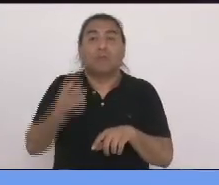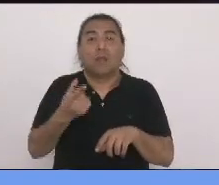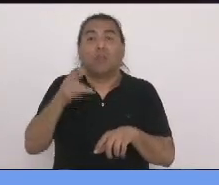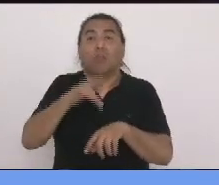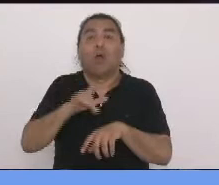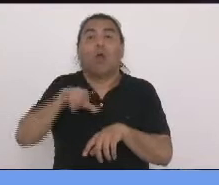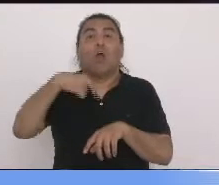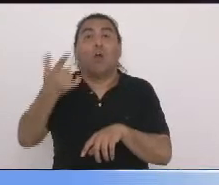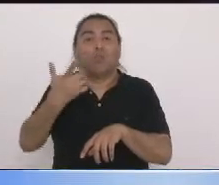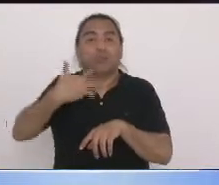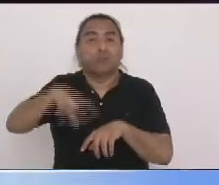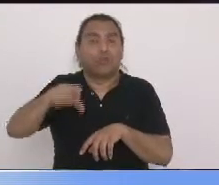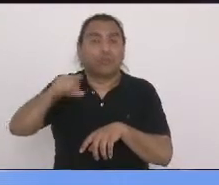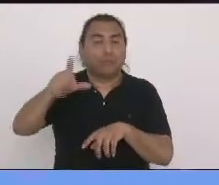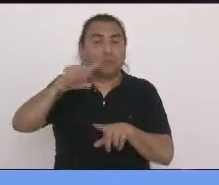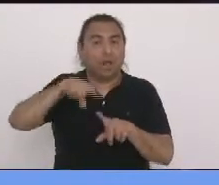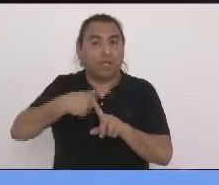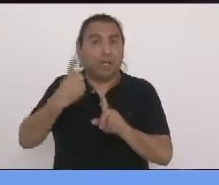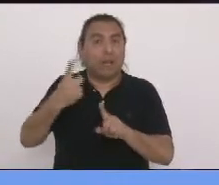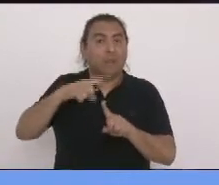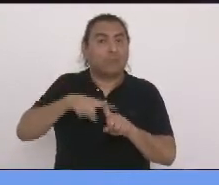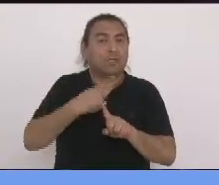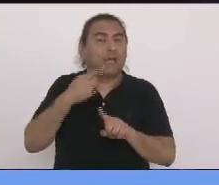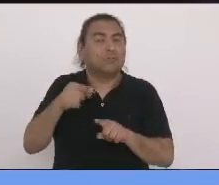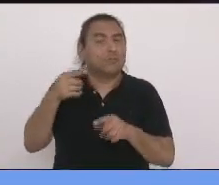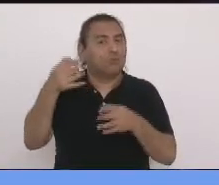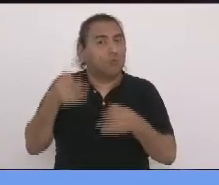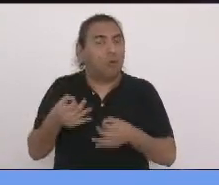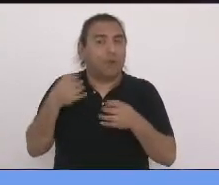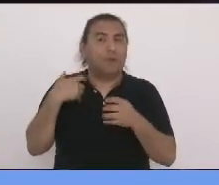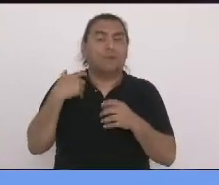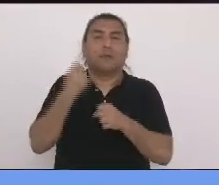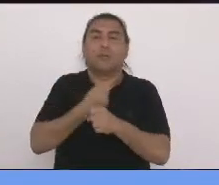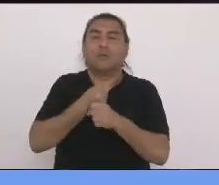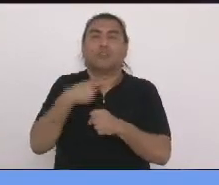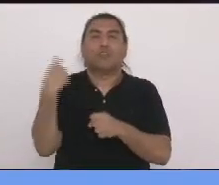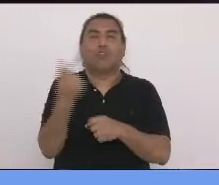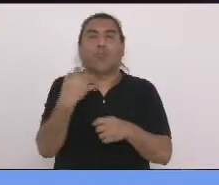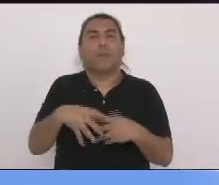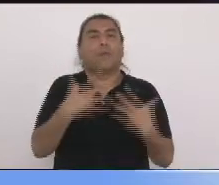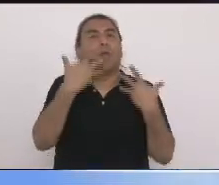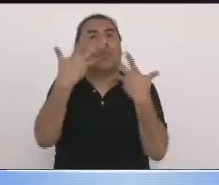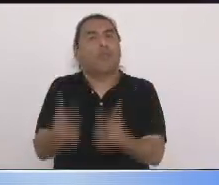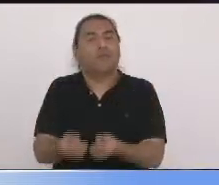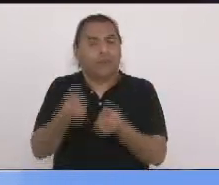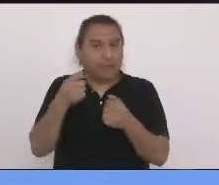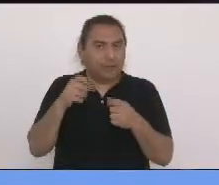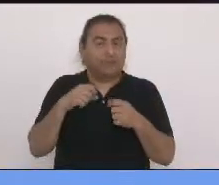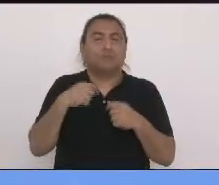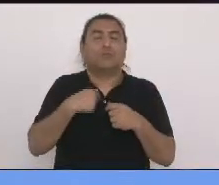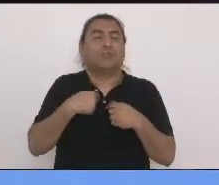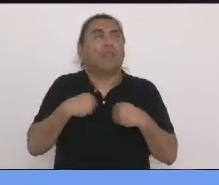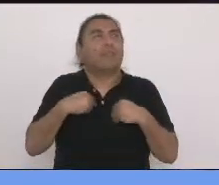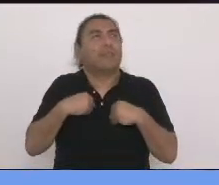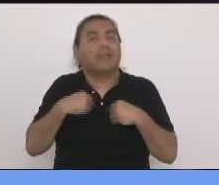político la política es una noble tarea que debemos defender y yo he sentido en este tiempo